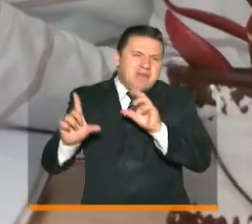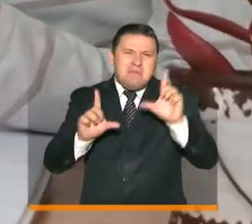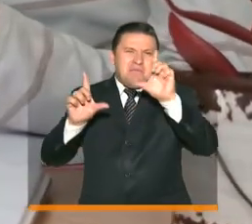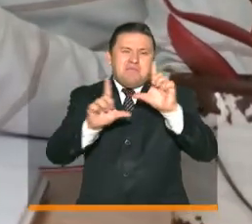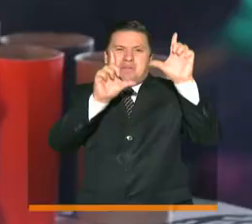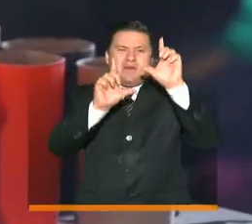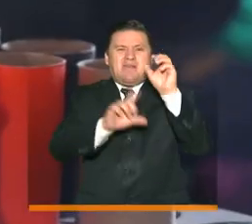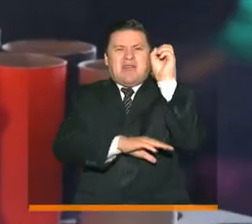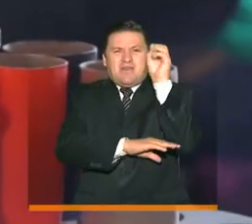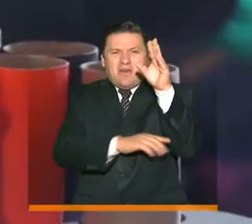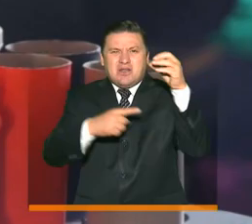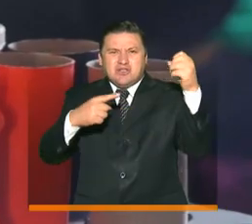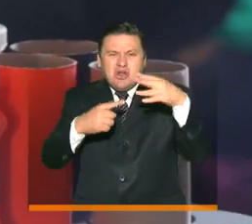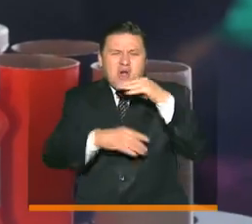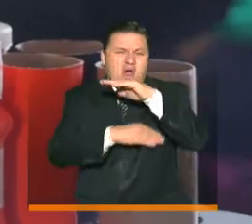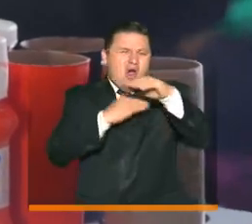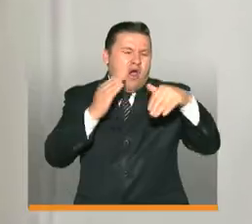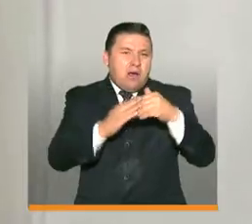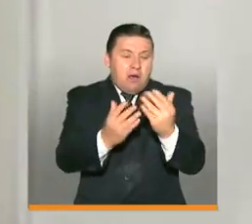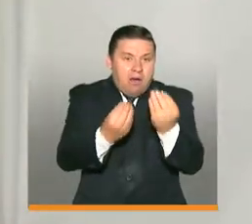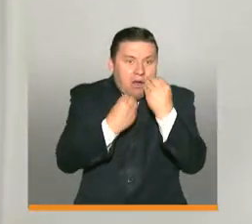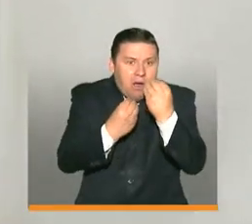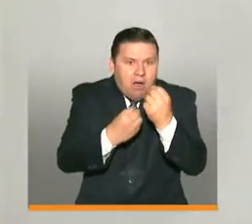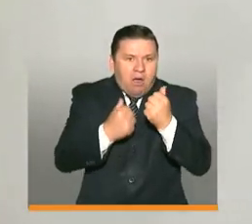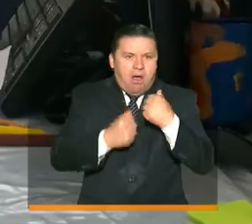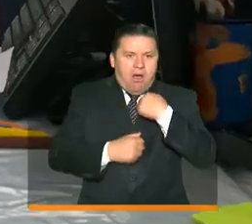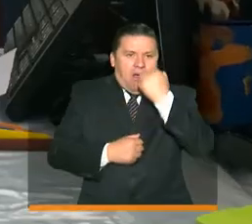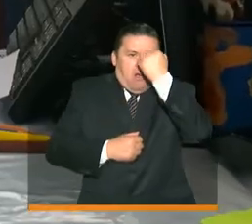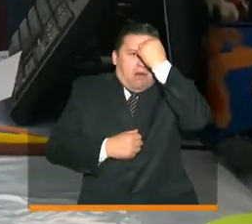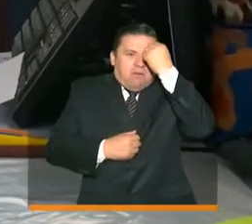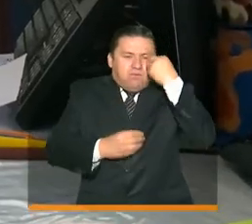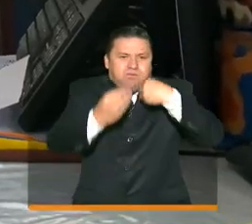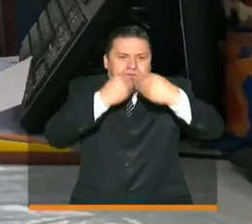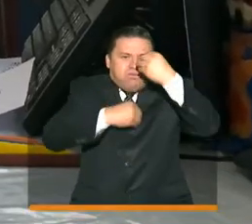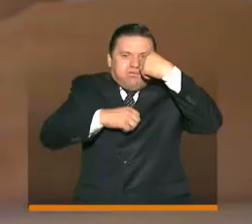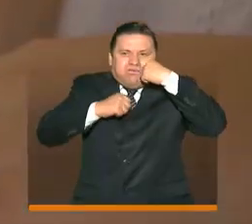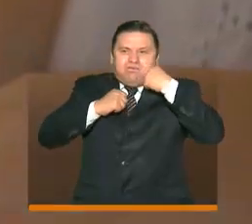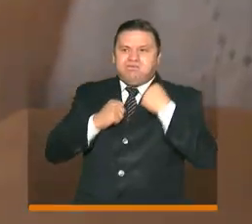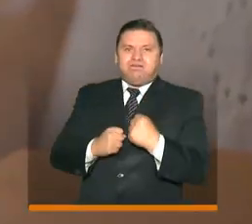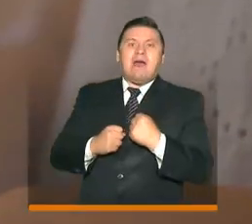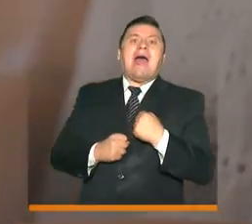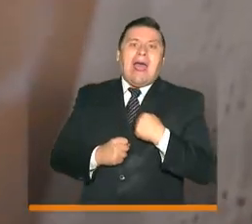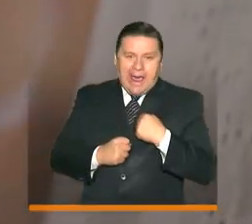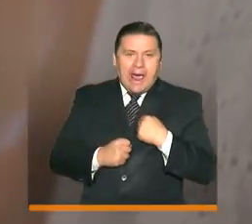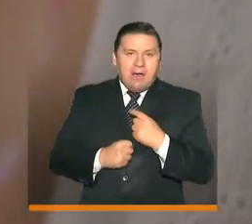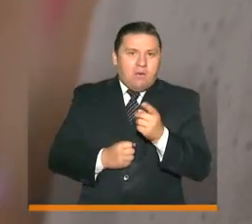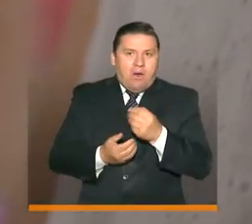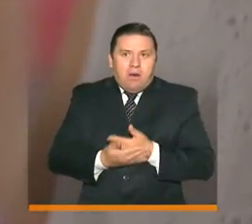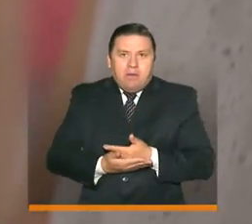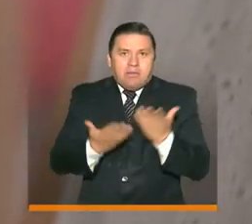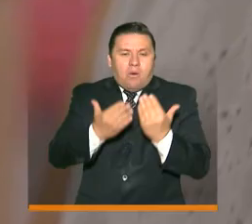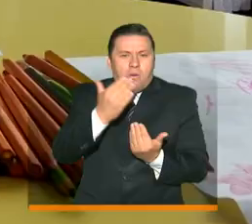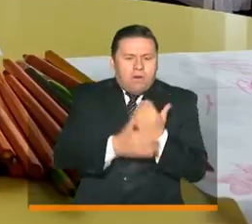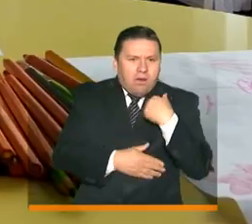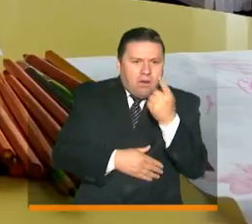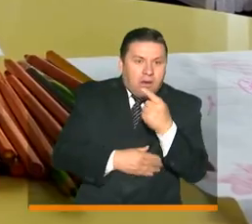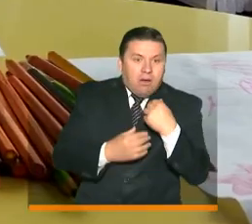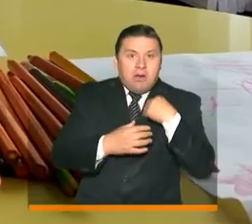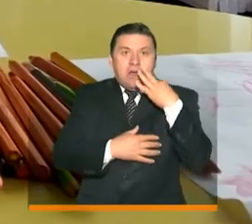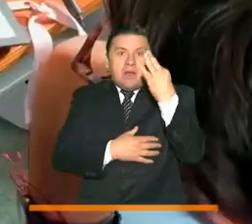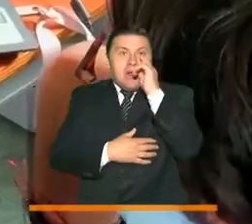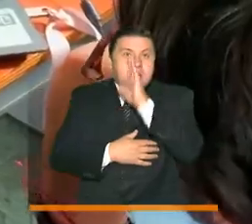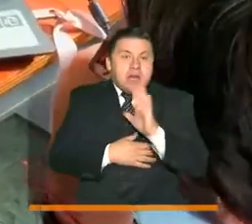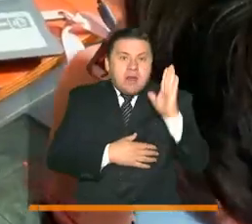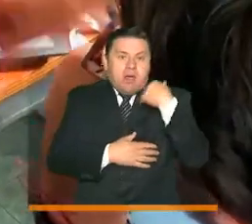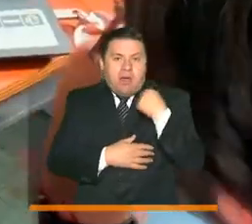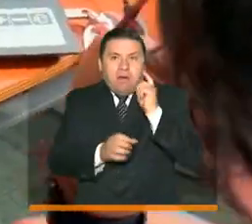cursos y seminarios en línea que les ayudará a mejorar su labor docente y sus prácticas pedagógicas, así como una oferta actualizada de convocatorias